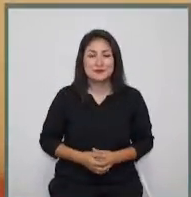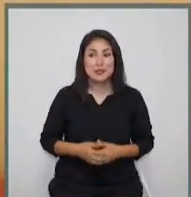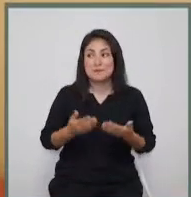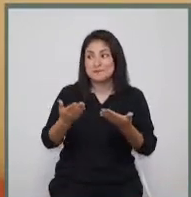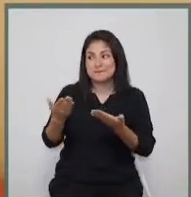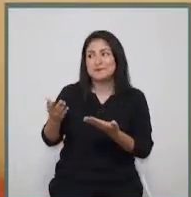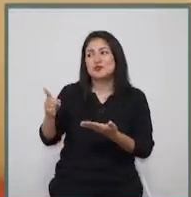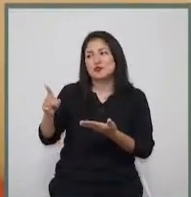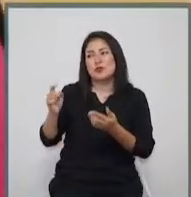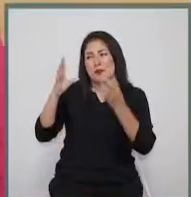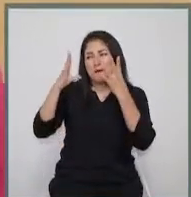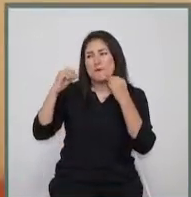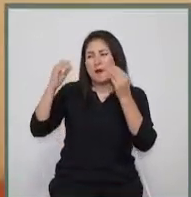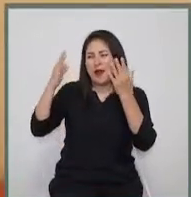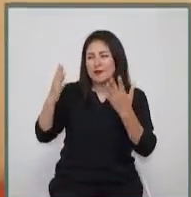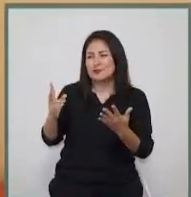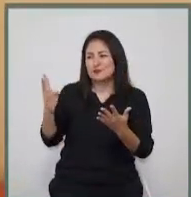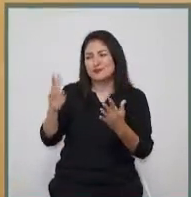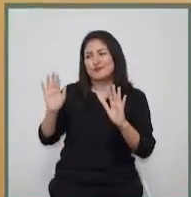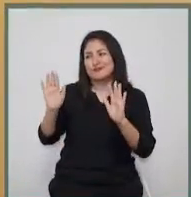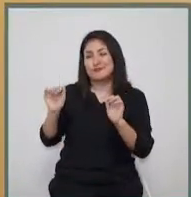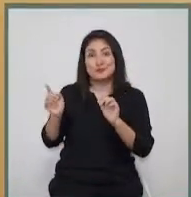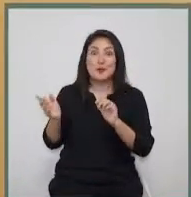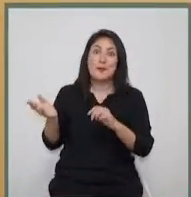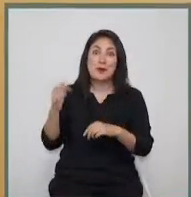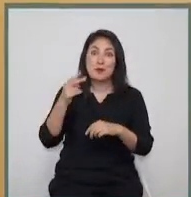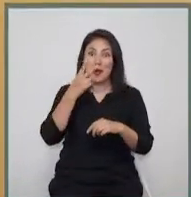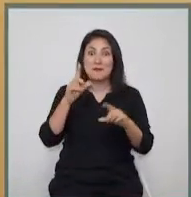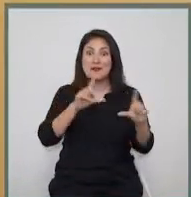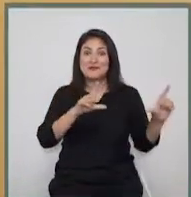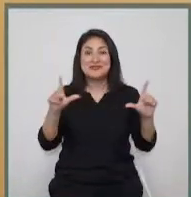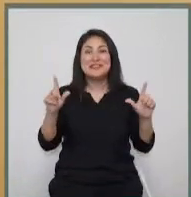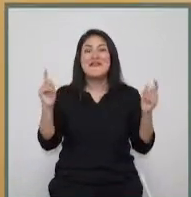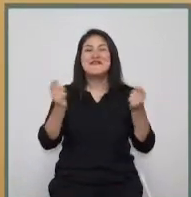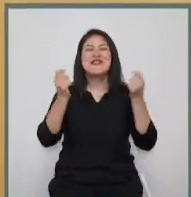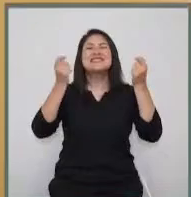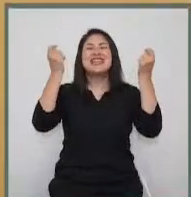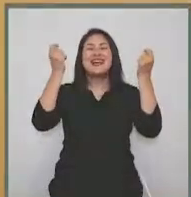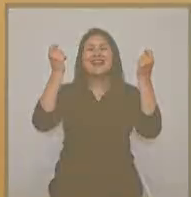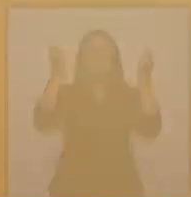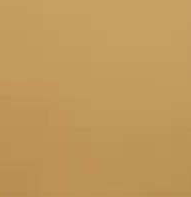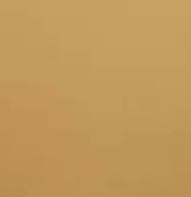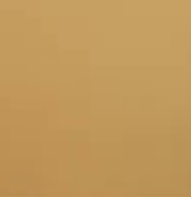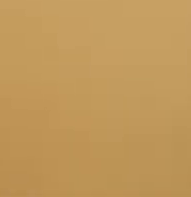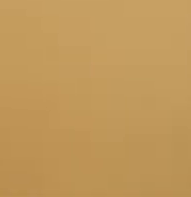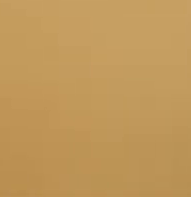a los maestros Viviana y David y ahora volvemos a la fiesta de la Candelaria.